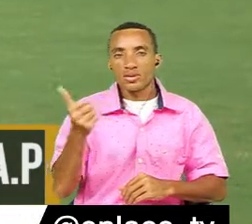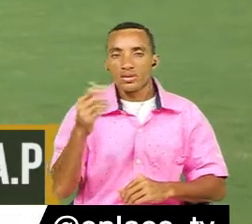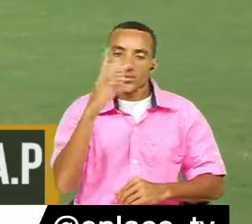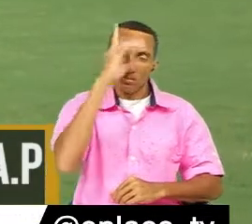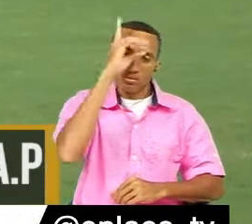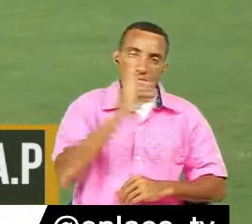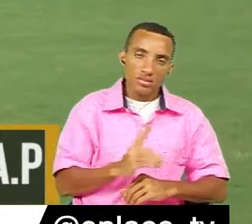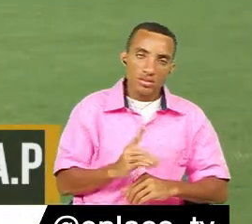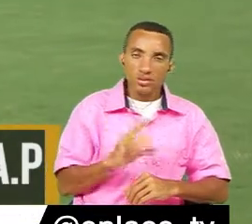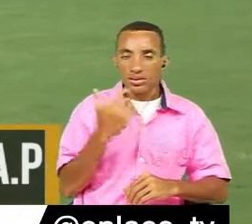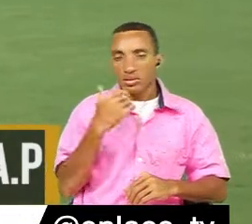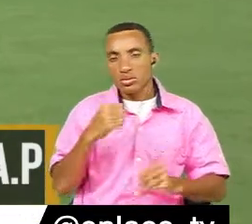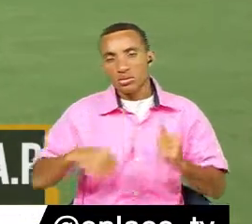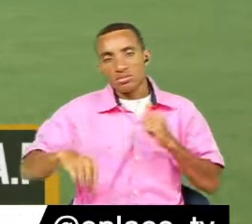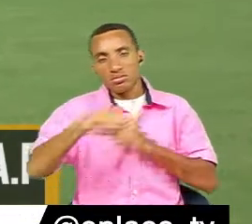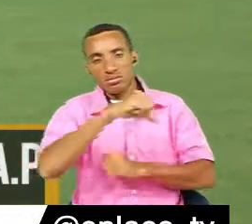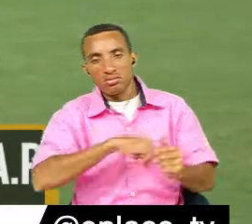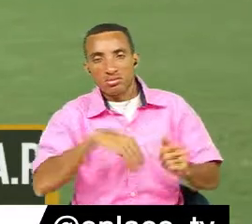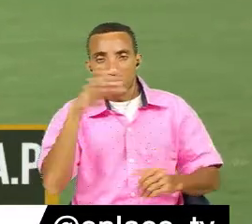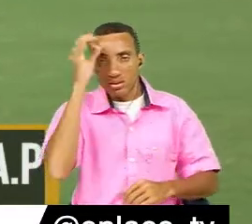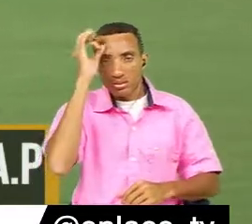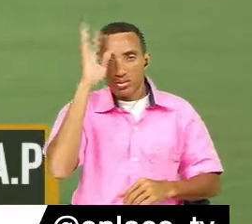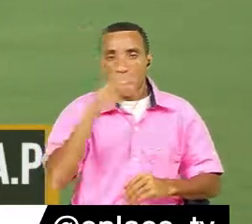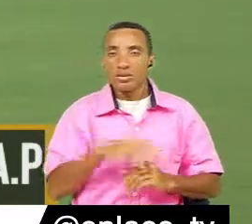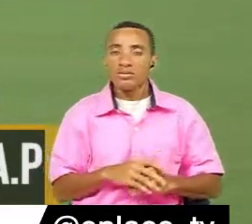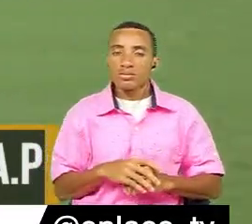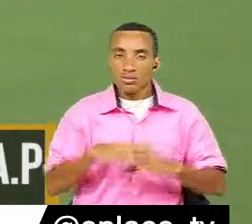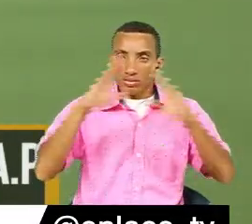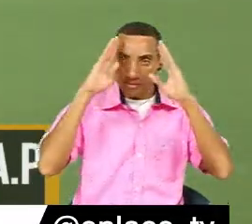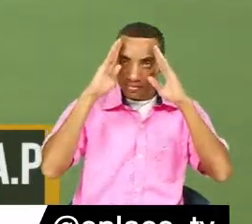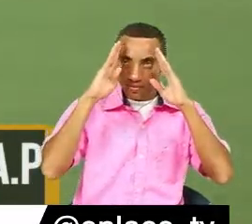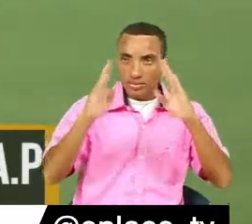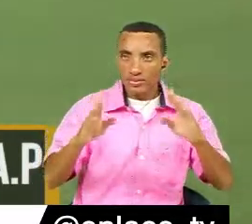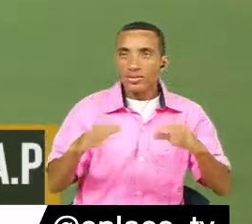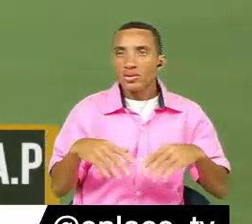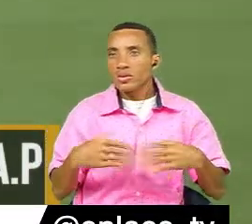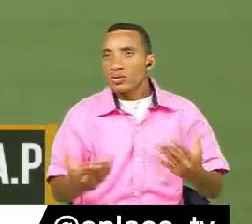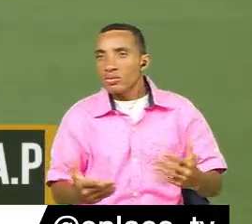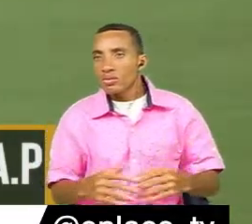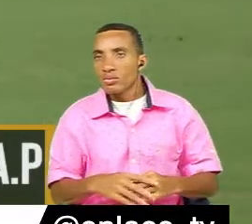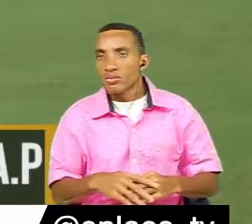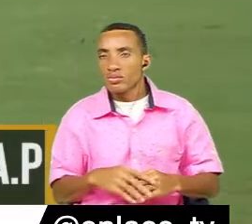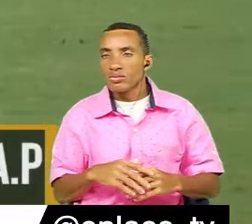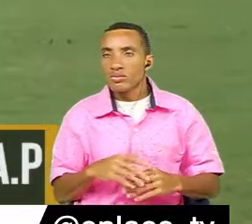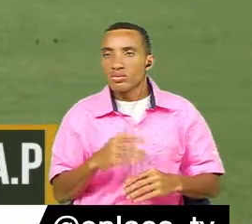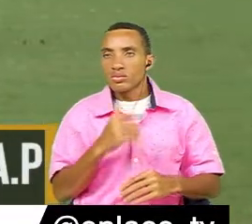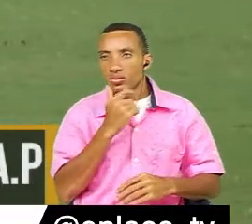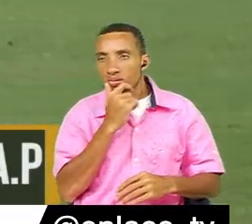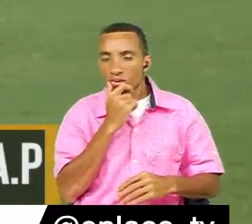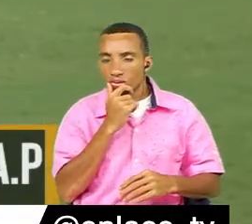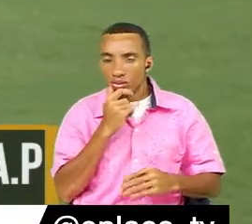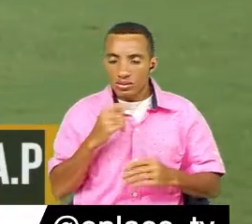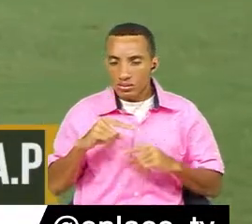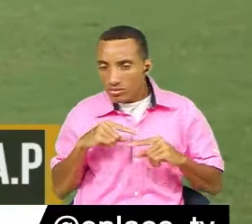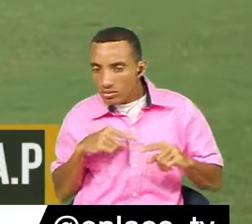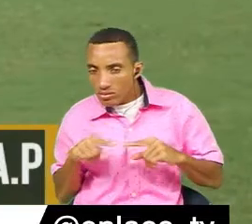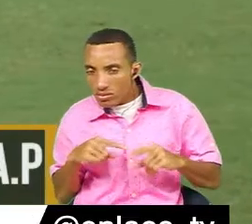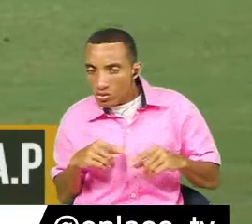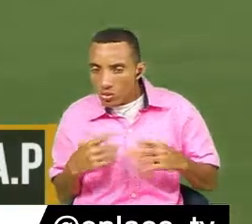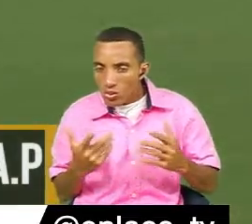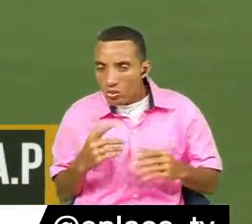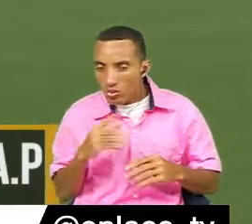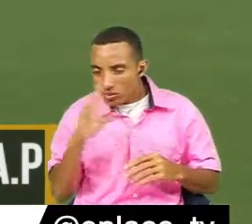decisiones u otros cambios que se puedan presentar será en atención a consideraciones de tipo técnico-táctico, ¿no? Yo